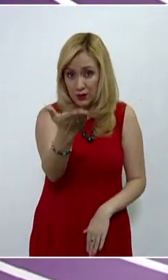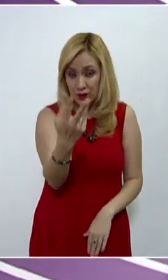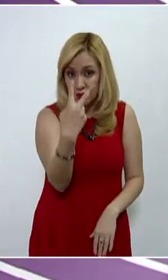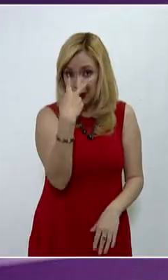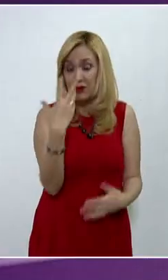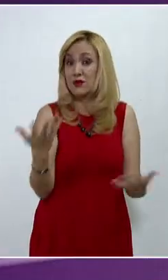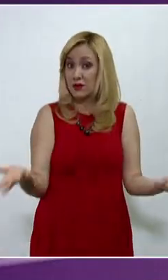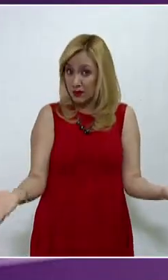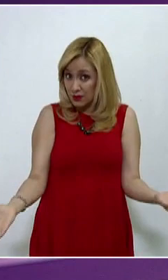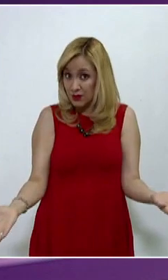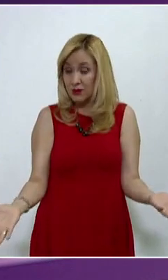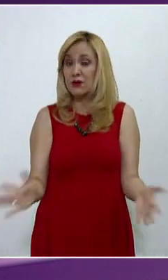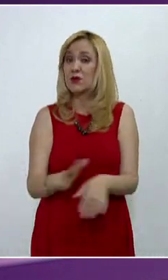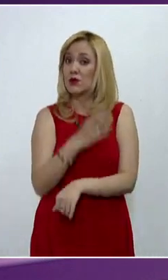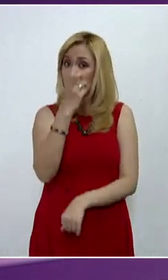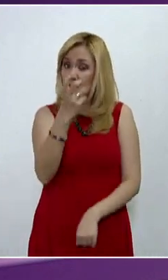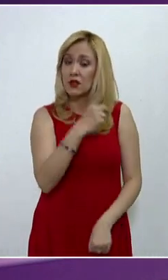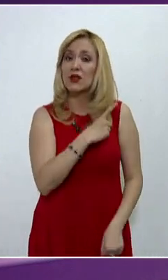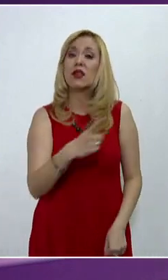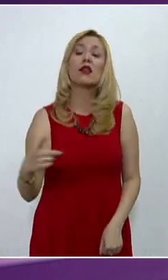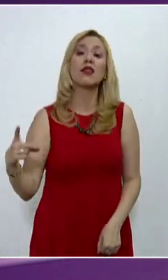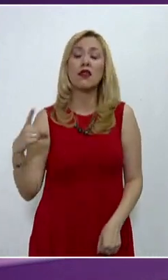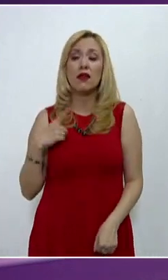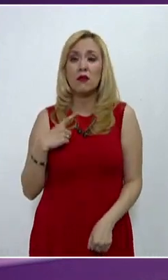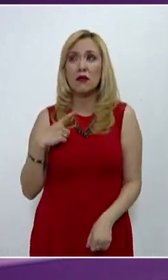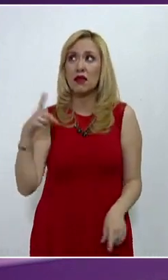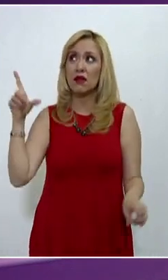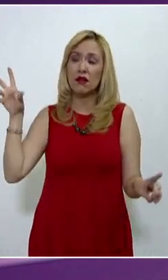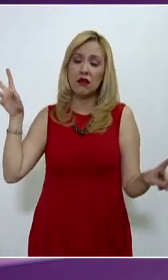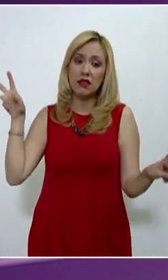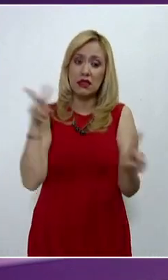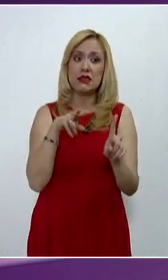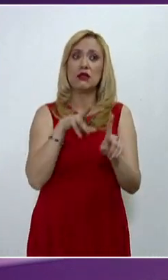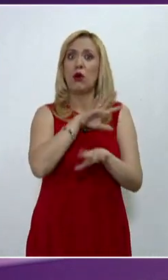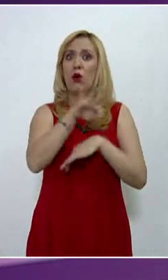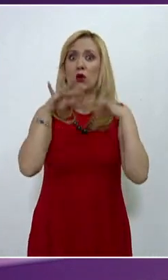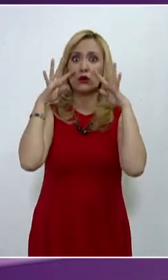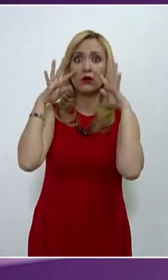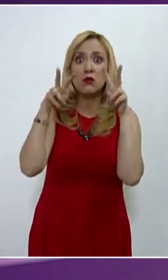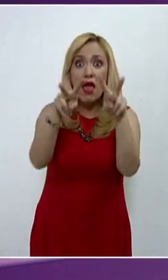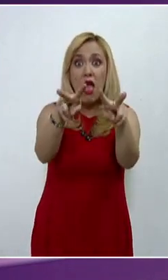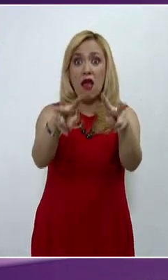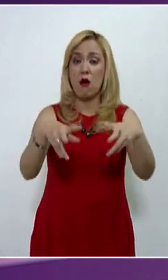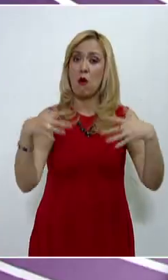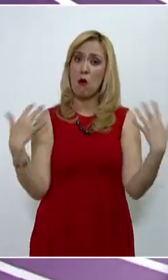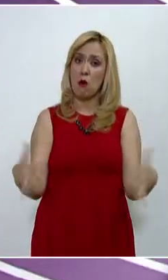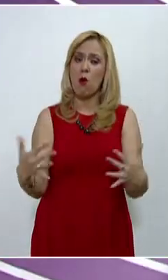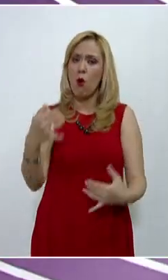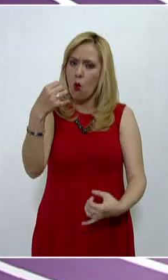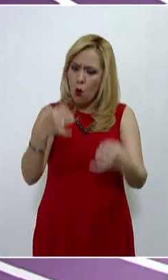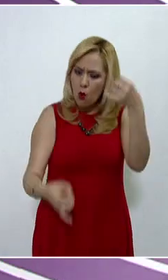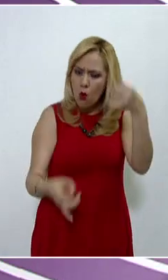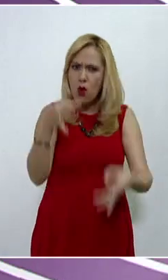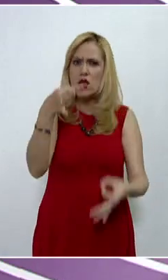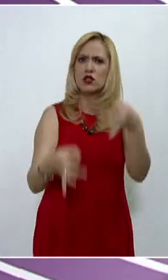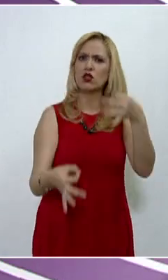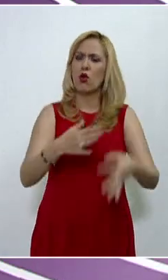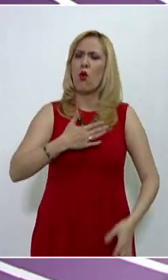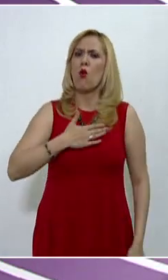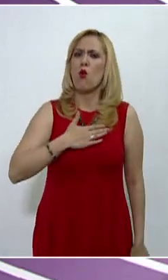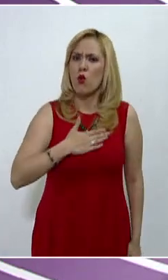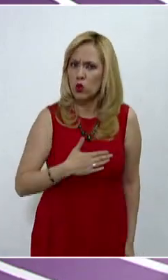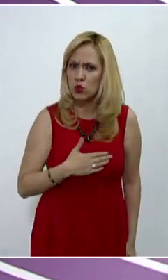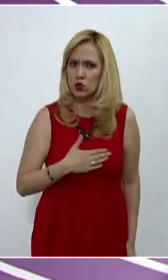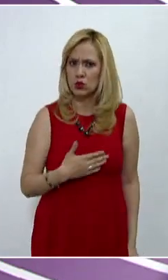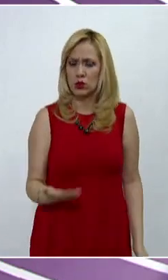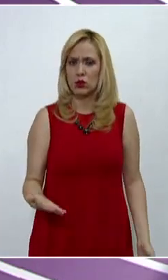viendo y por consiguiente debe ser un tema de interés público, Todos de interés esperaríamos colectivo. un juicio justo, ¿no? Yo apuntaría así